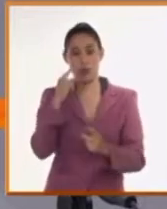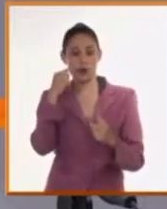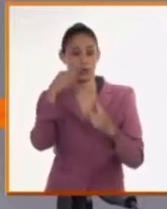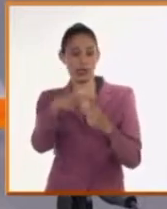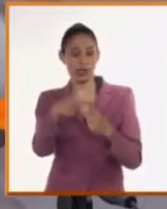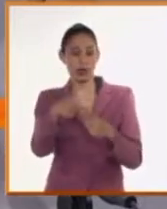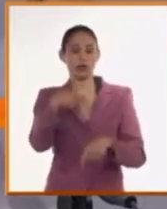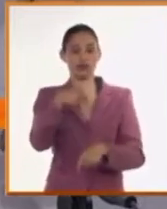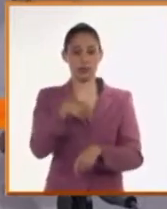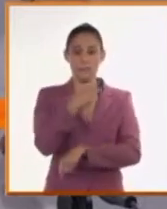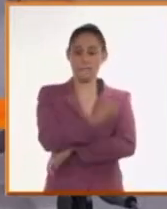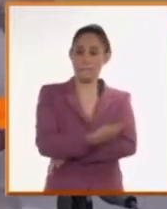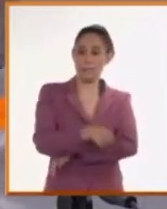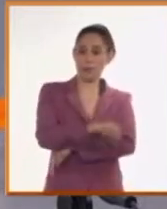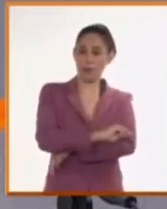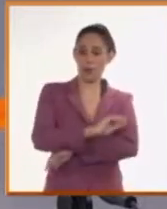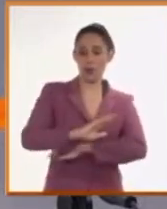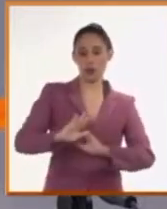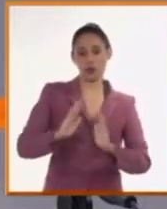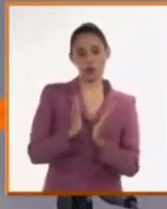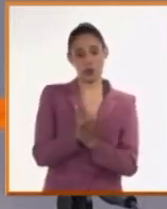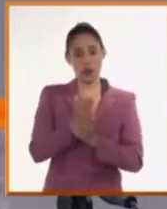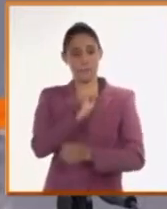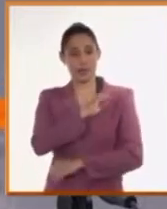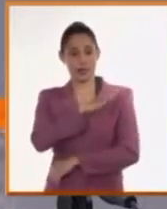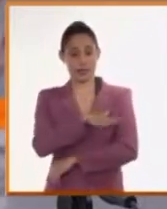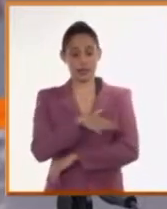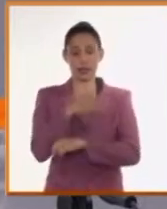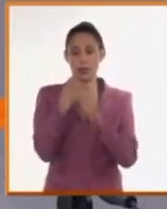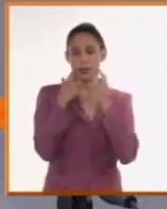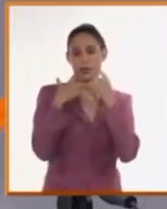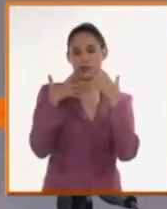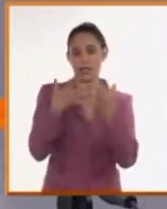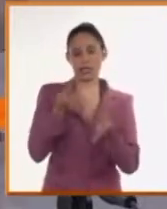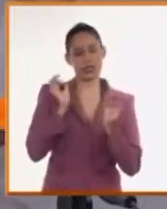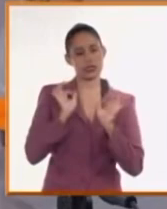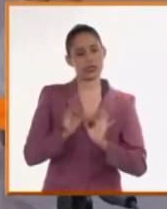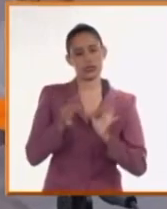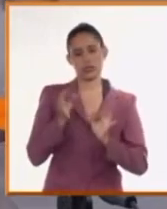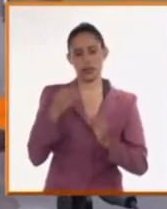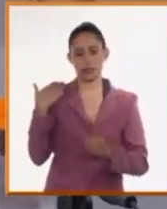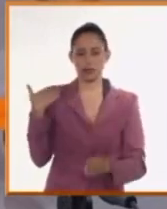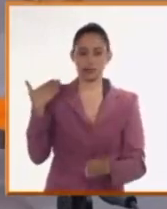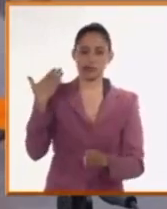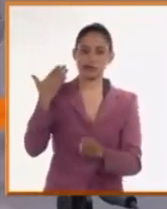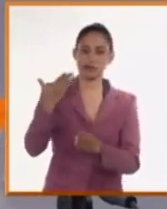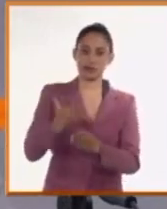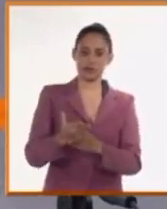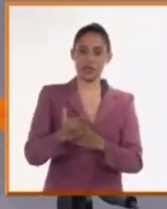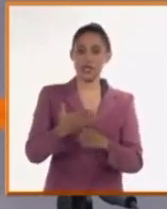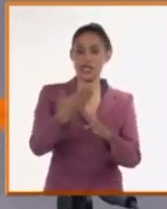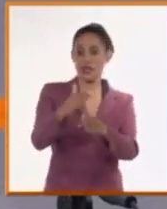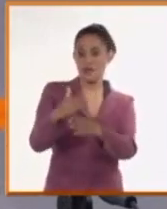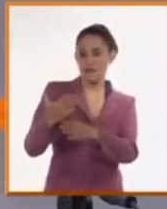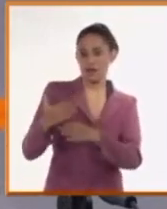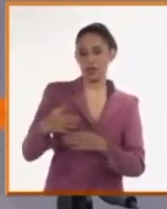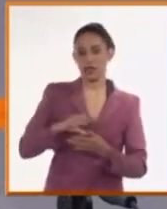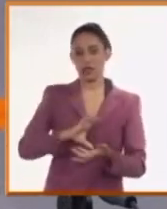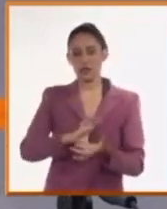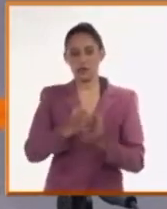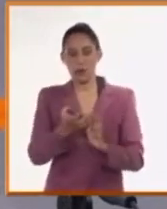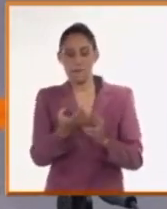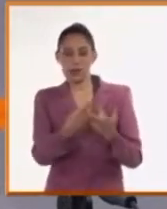palestino ha abogado siempre por lo que le llaman en medios multilaterales una